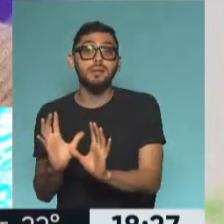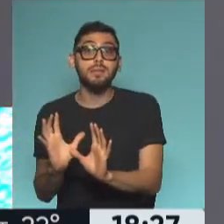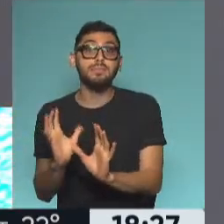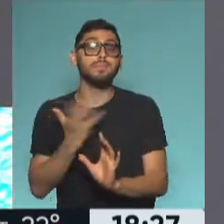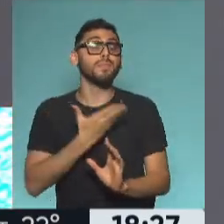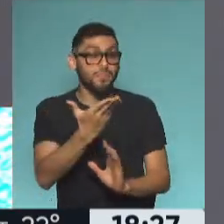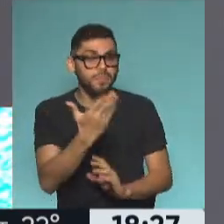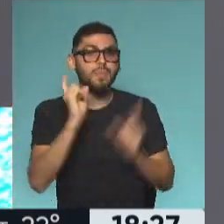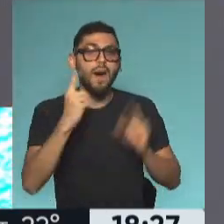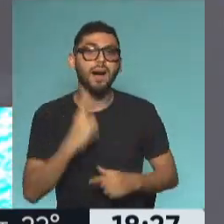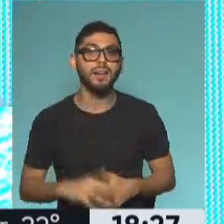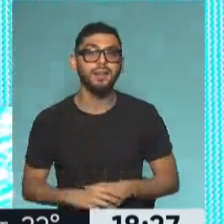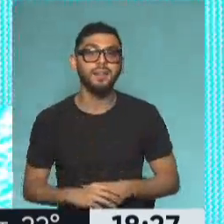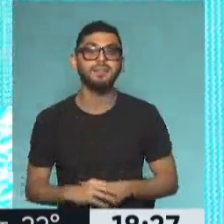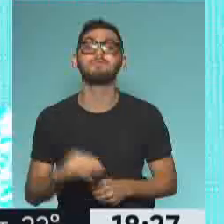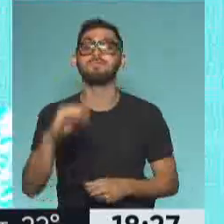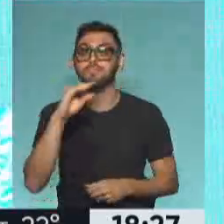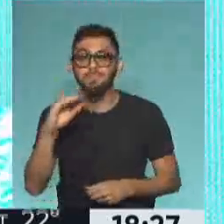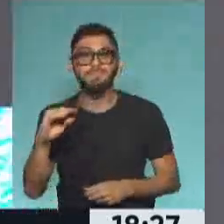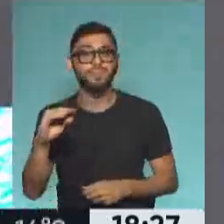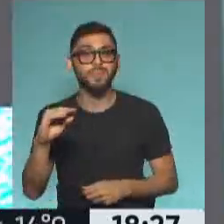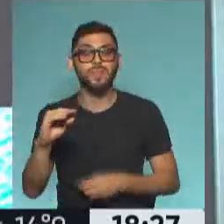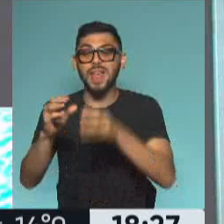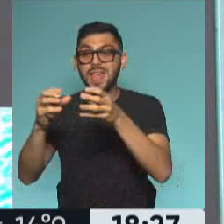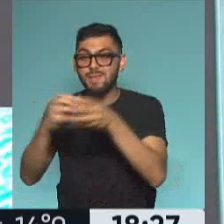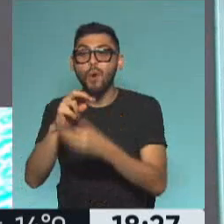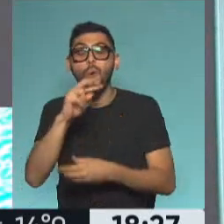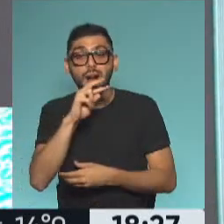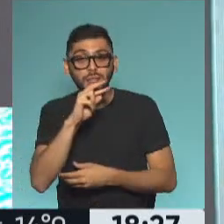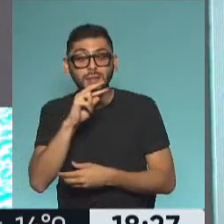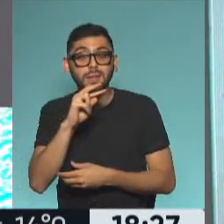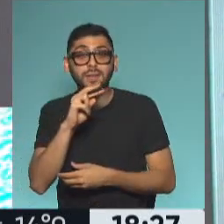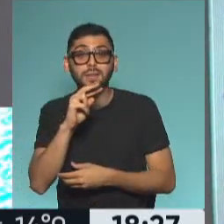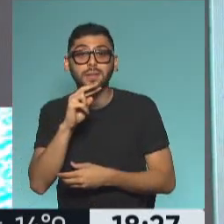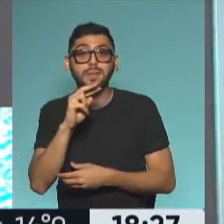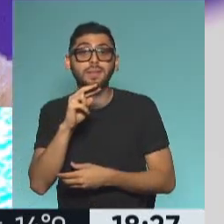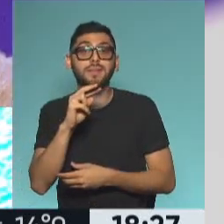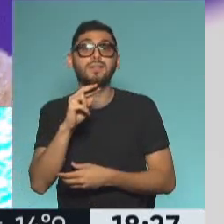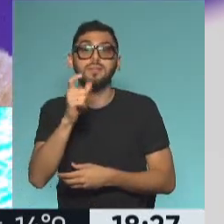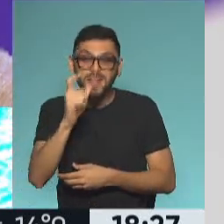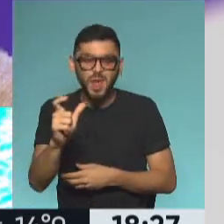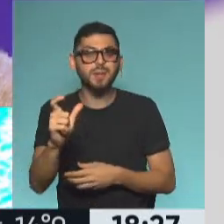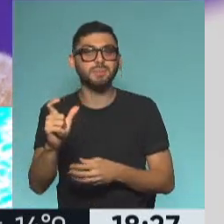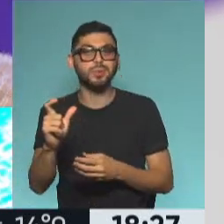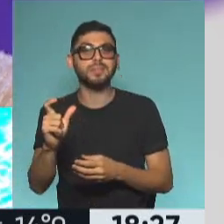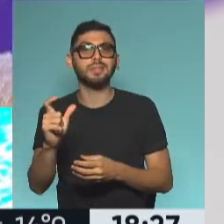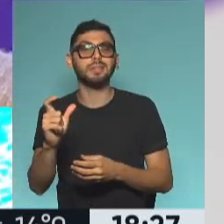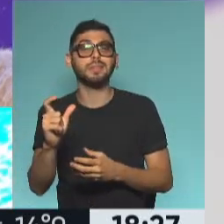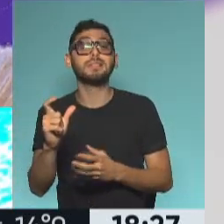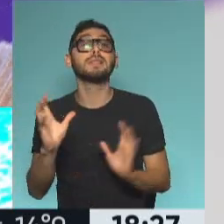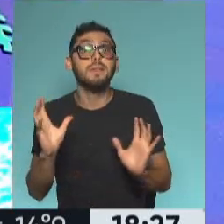Francesca. Dígale al equipo verde. La respuesta.